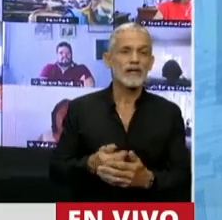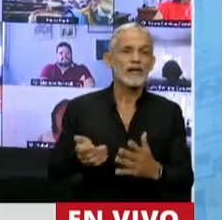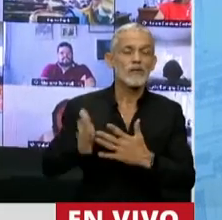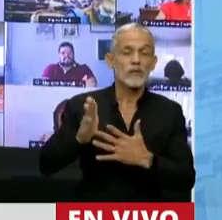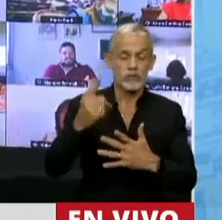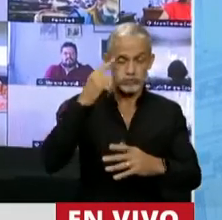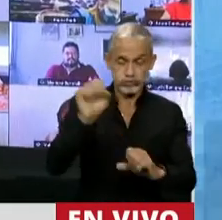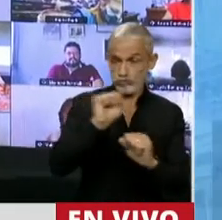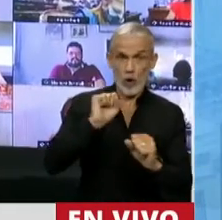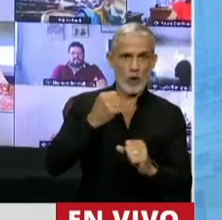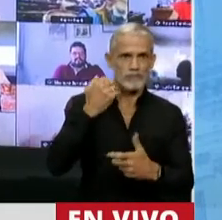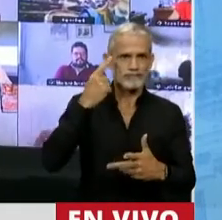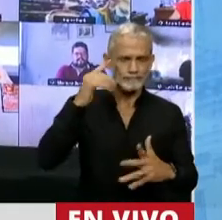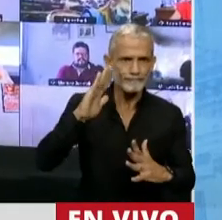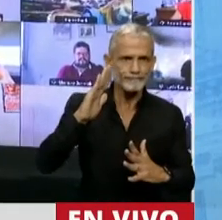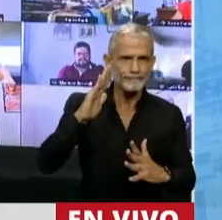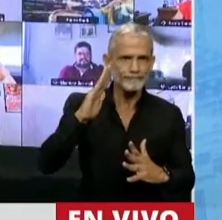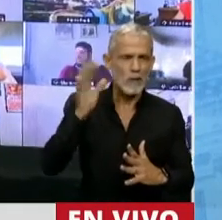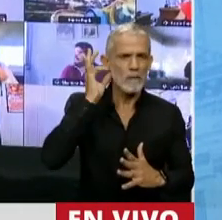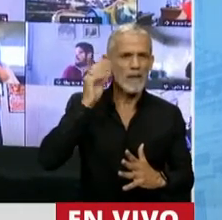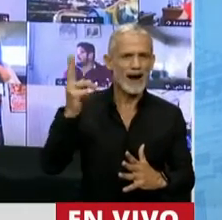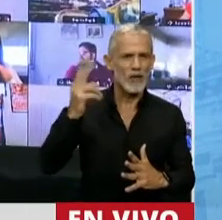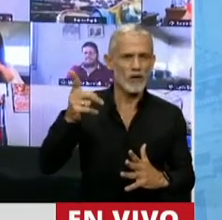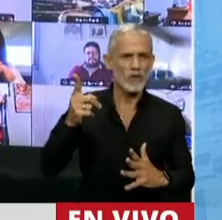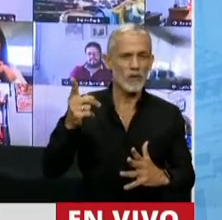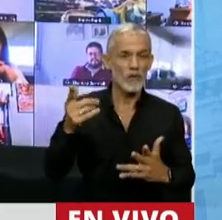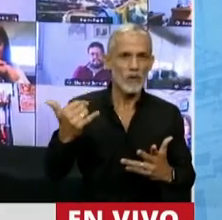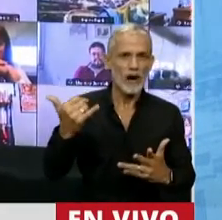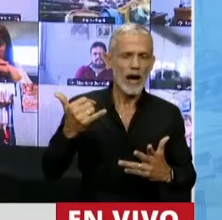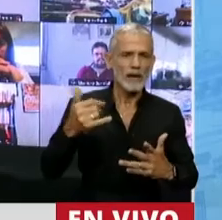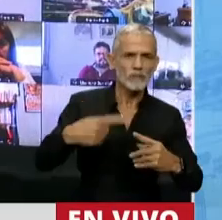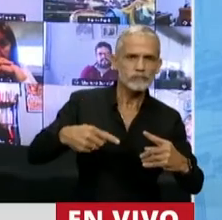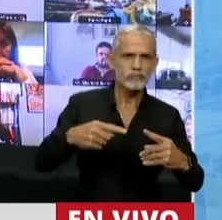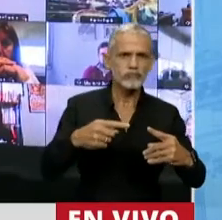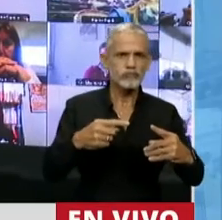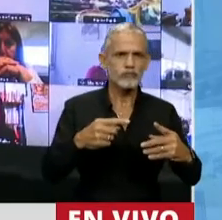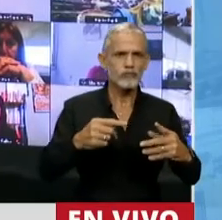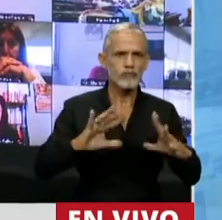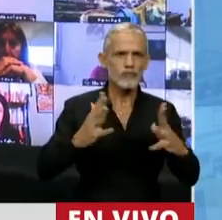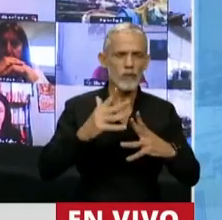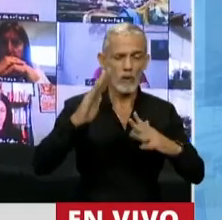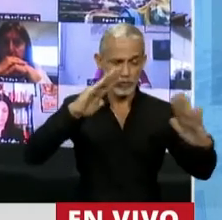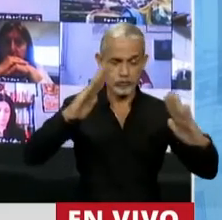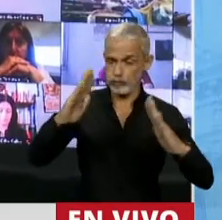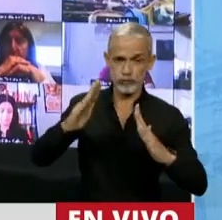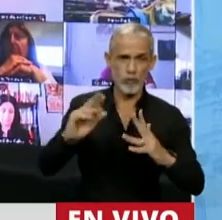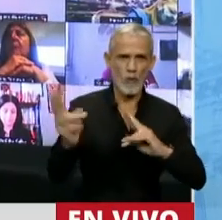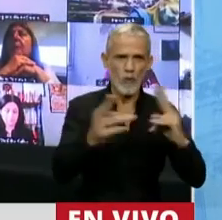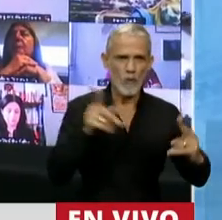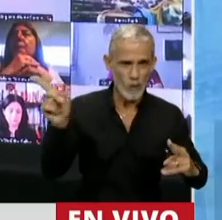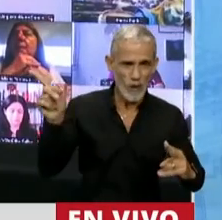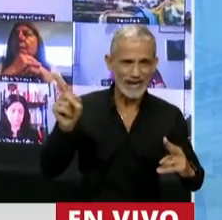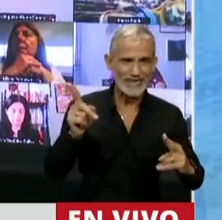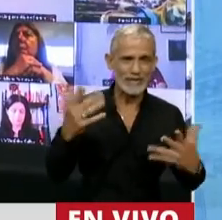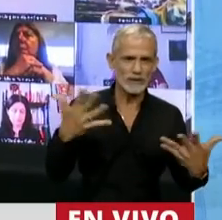casi inesperada de Diego Maradona. Las reacciones por su muerte fueron una muestra de lo